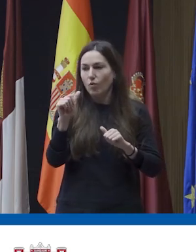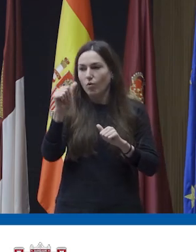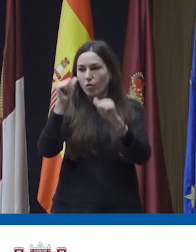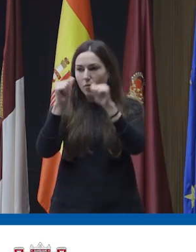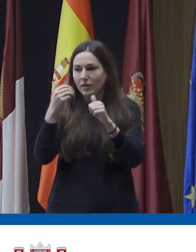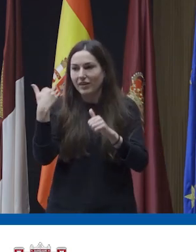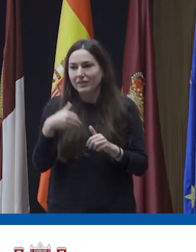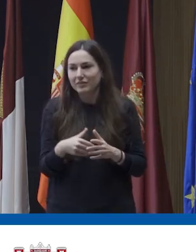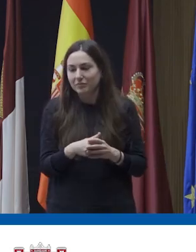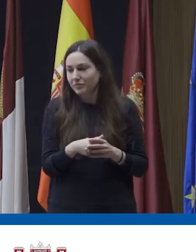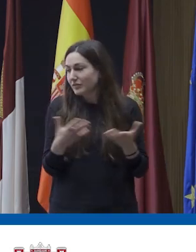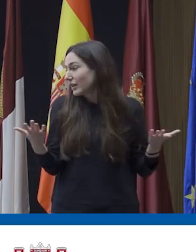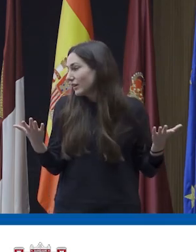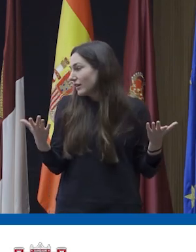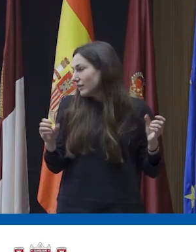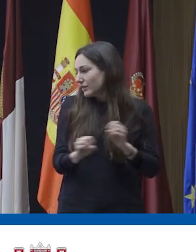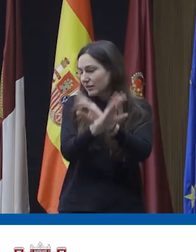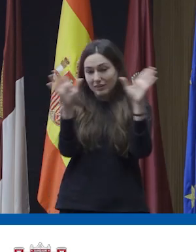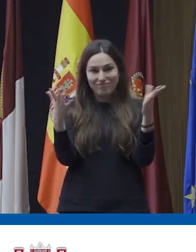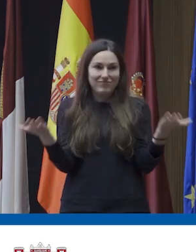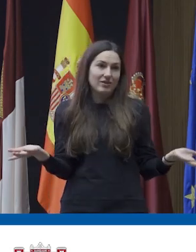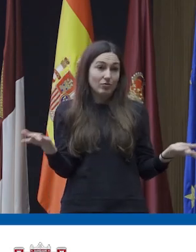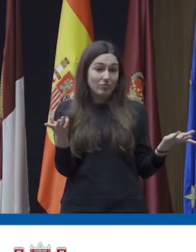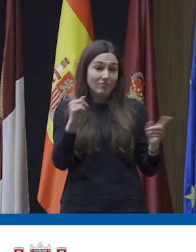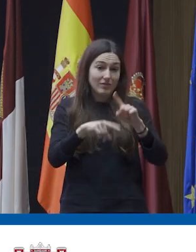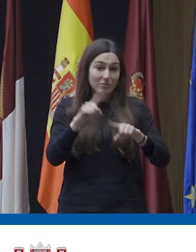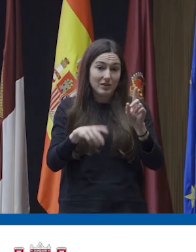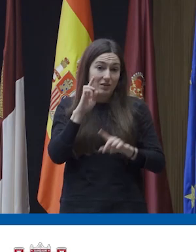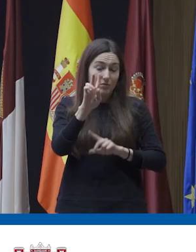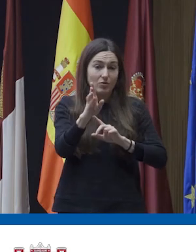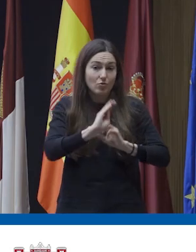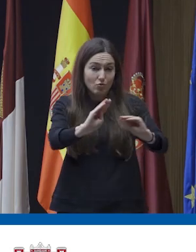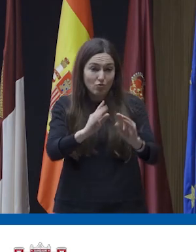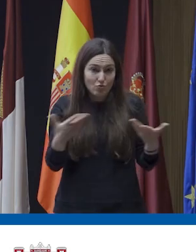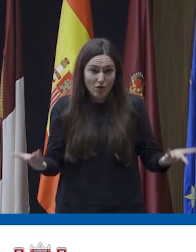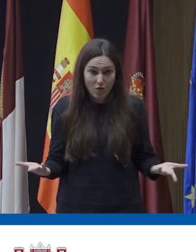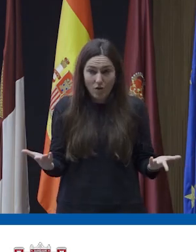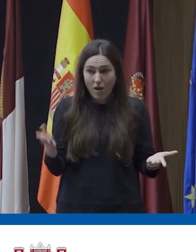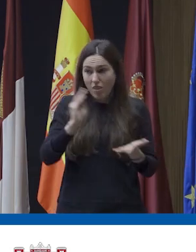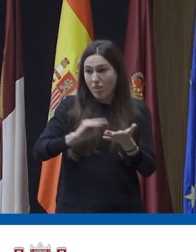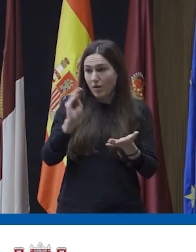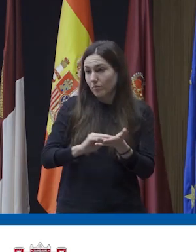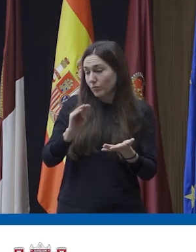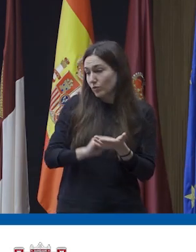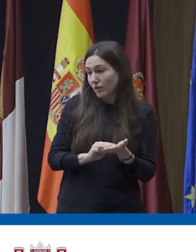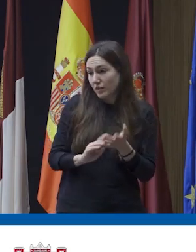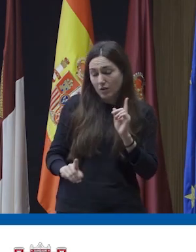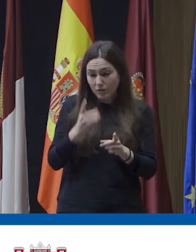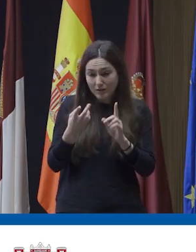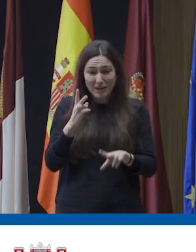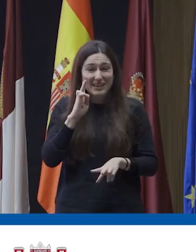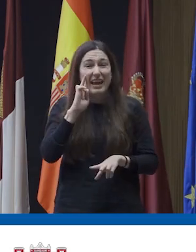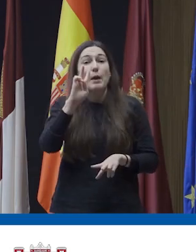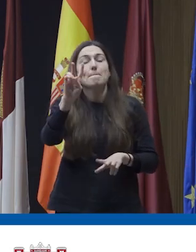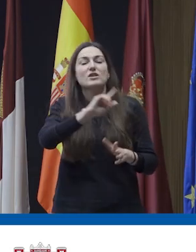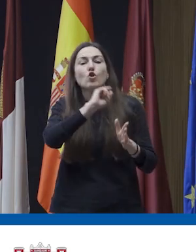espere? Es que no sé qué hacer. Claro, es que esto también depende un poquito de la visión que tengas. Lo que Sí. te he dicho muchas veces es más que la visión que tiene en